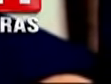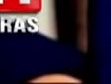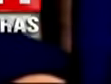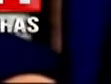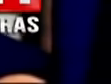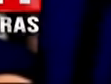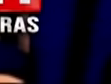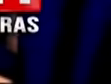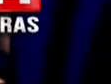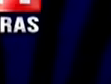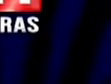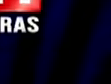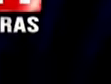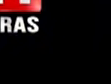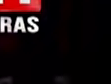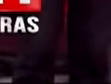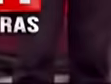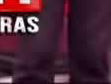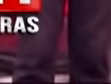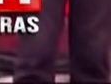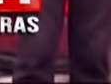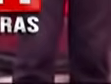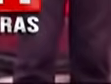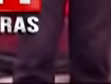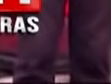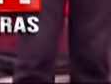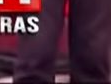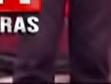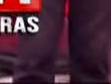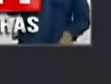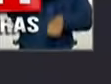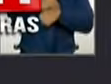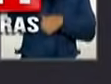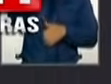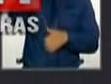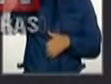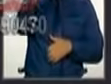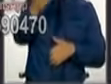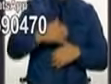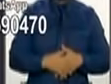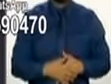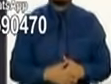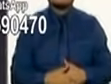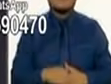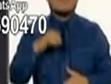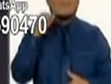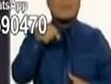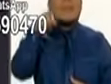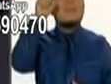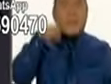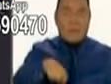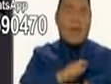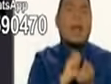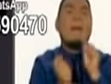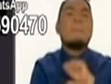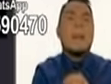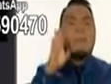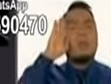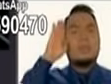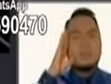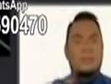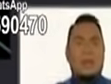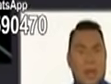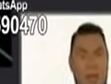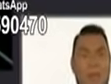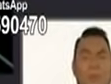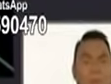parte del equipo técnico del presidente Pedro Castillo. En el debate técnico, expuso temas sobre seguridad ciudadana, donde sostuvo que